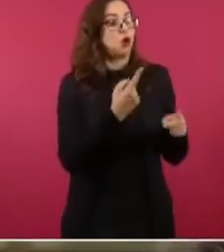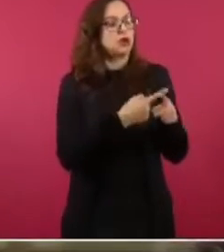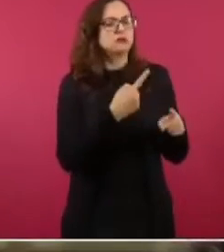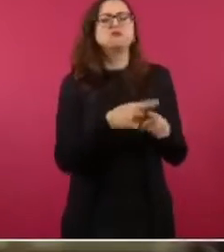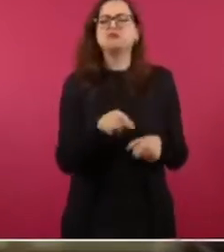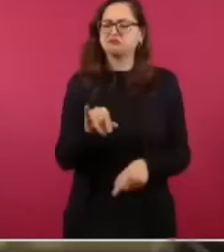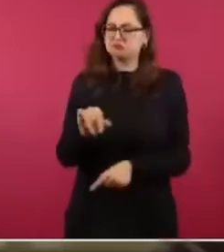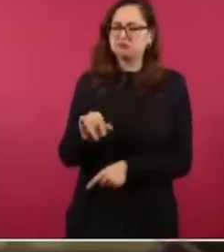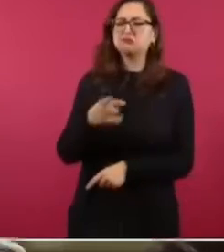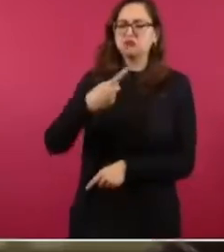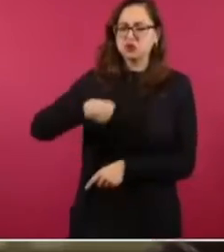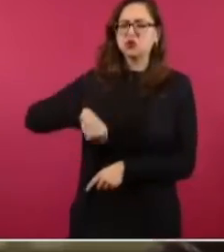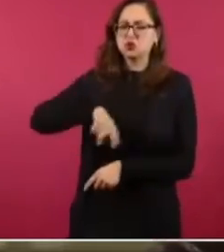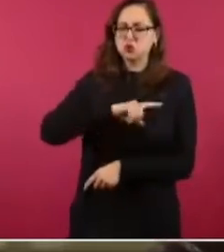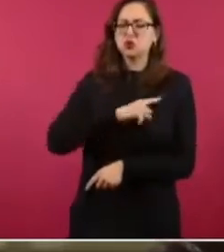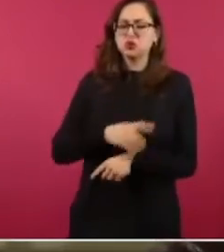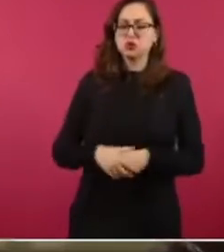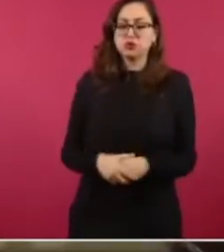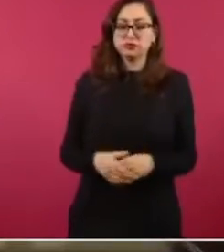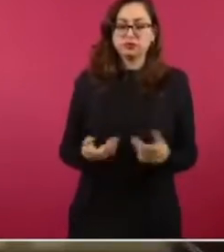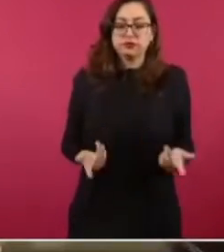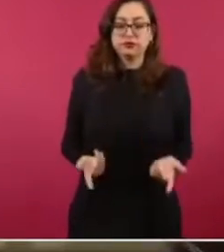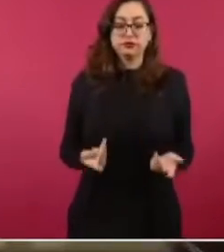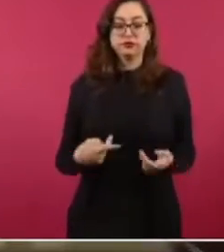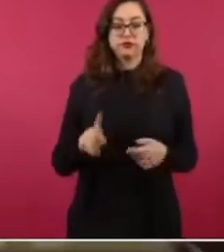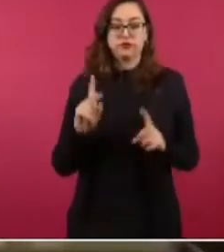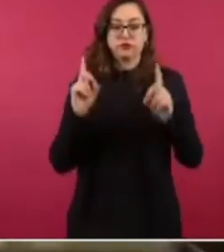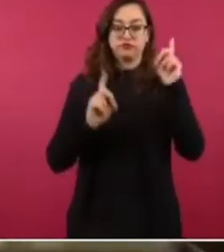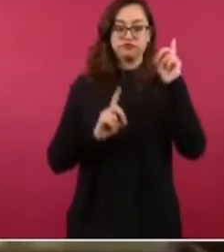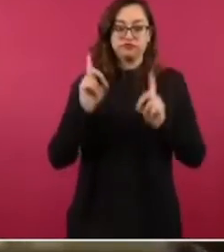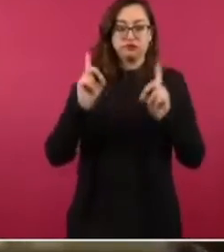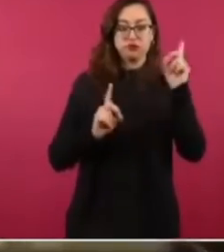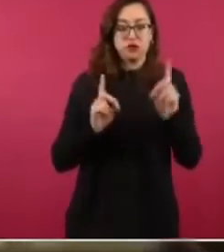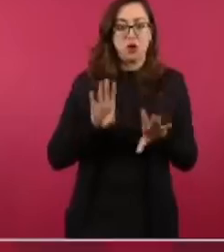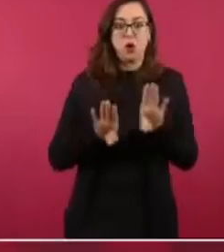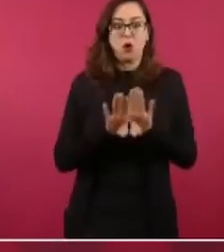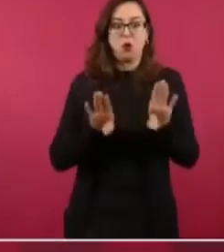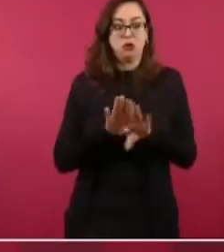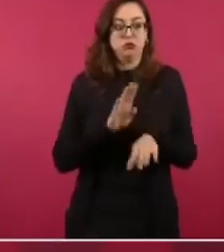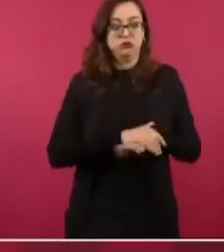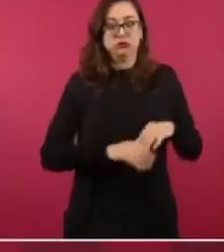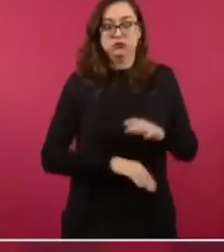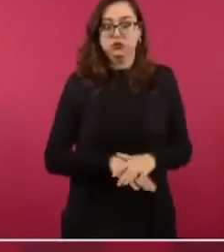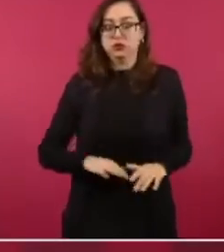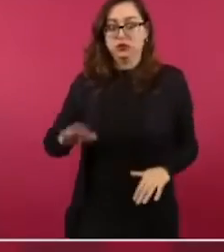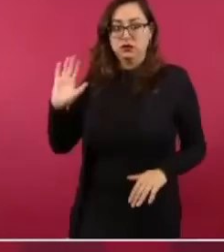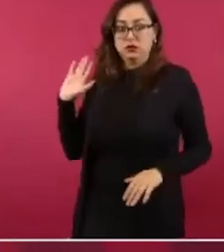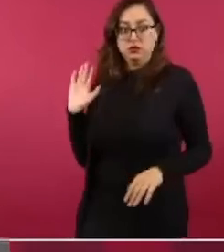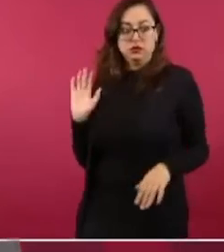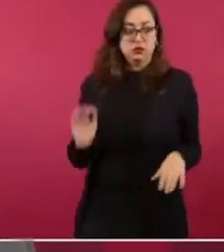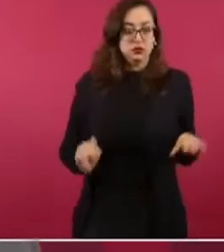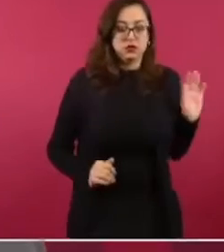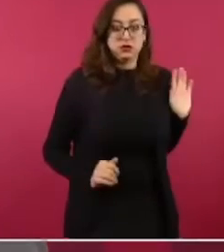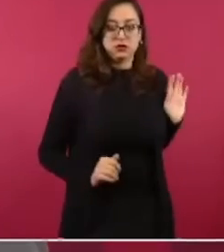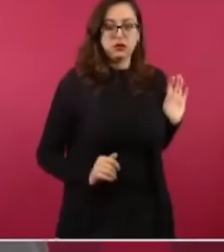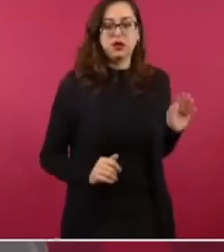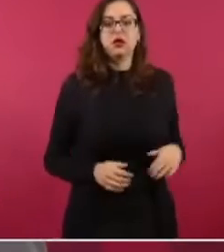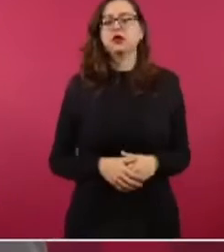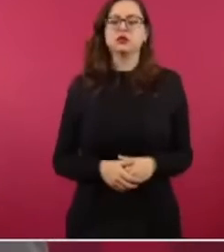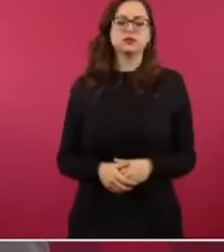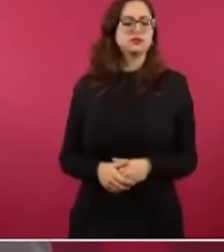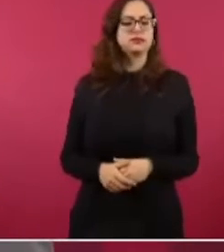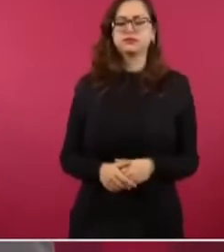nosotros. Sí, porque hay una disyuntiva en el que pues no son míos. Es una cuestión humanitaria. Sí, ¿de quién